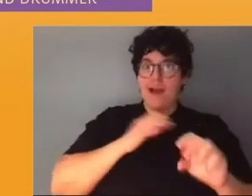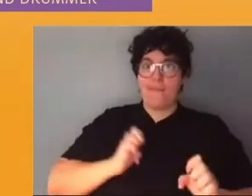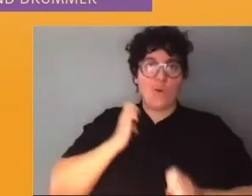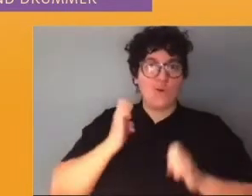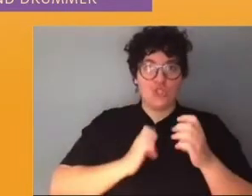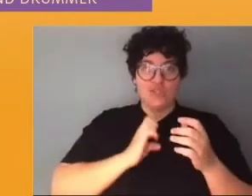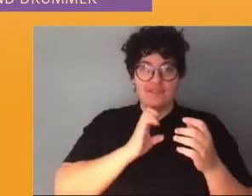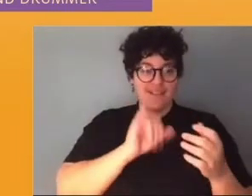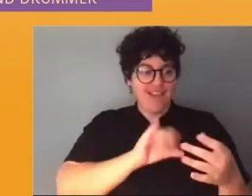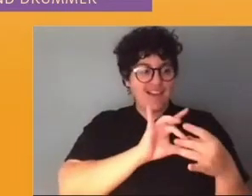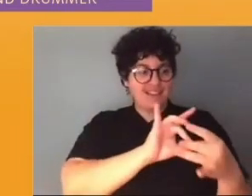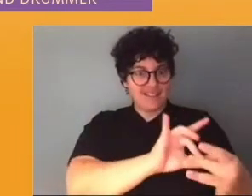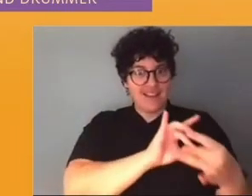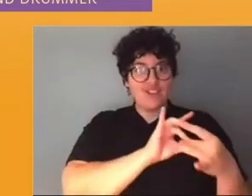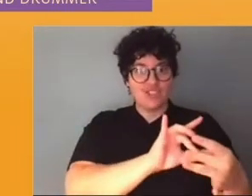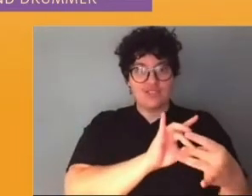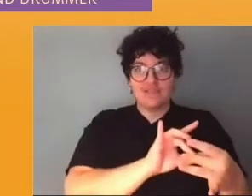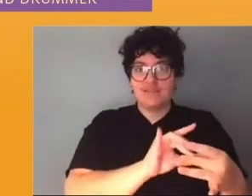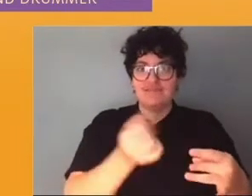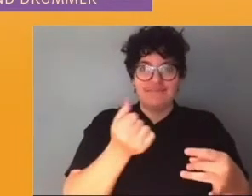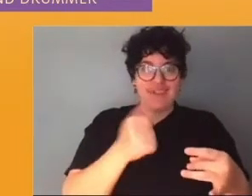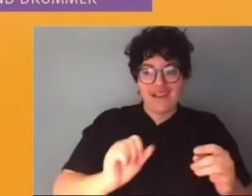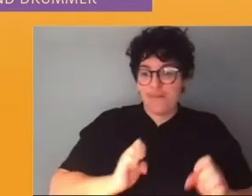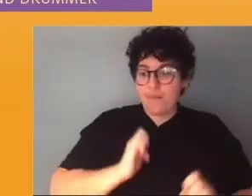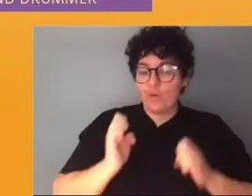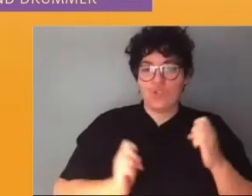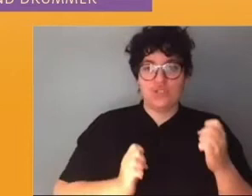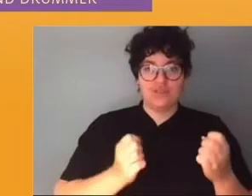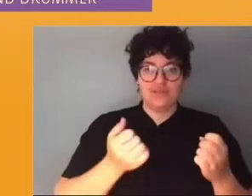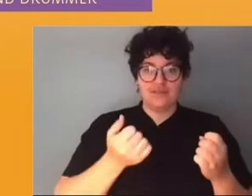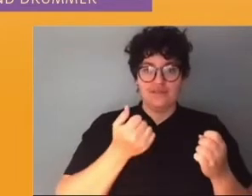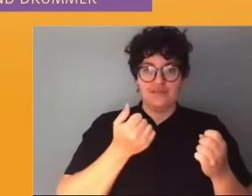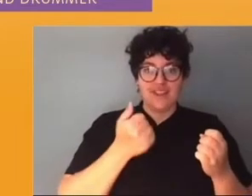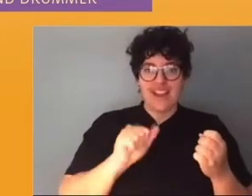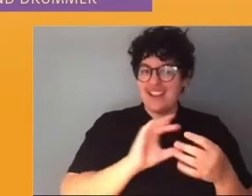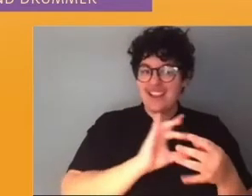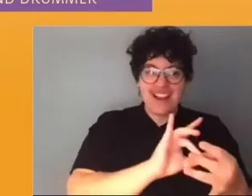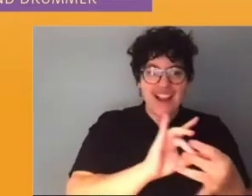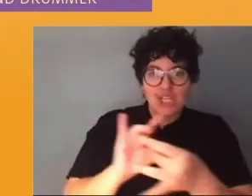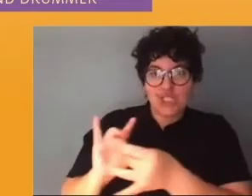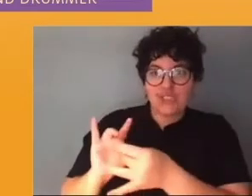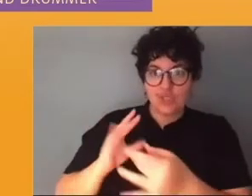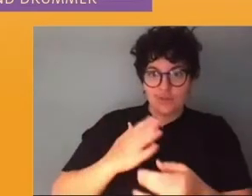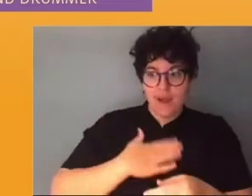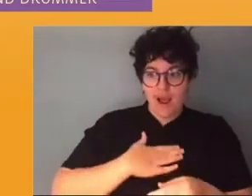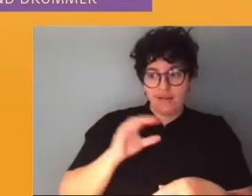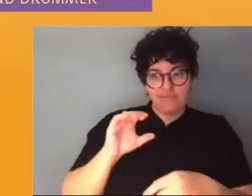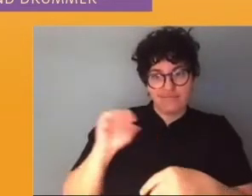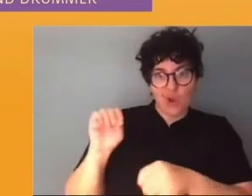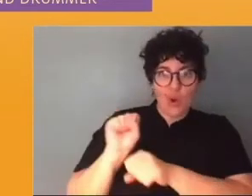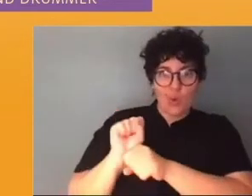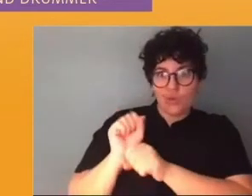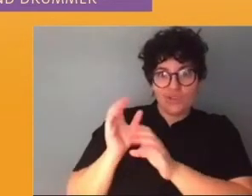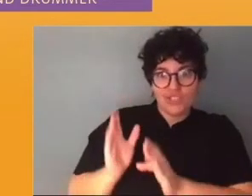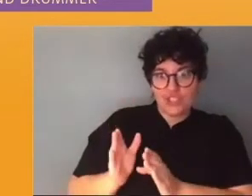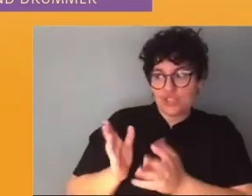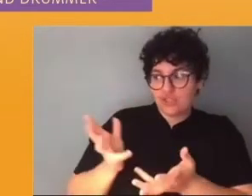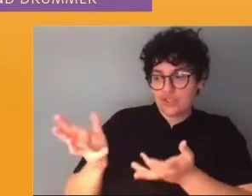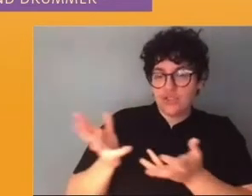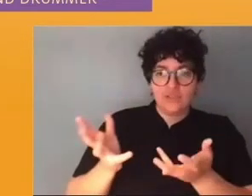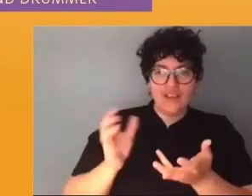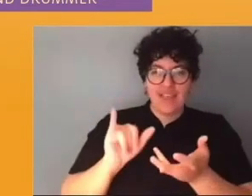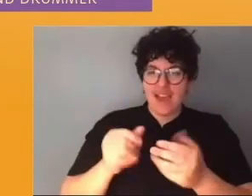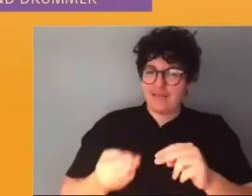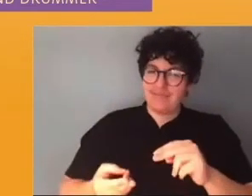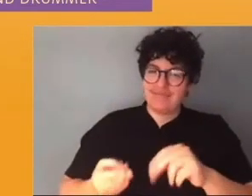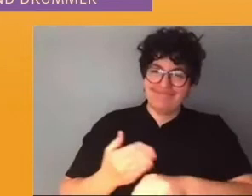quisiera transmitir. Cualquier emoción con la que tengo conexión o con las conexiones que tengo con las personas con las que trabajo solamente